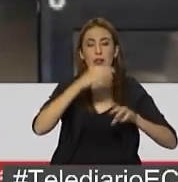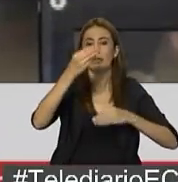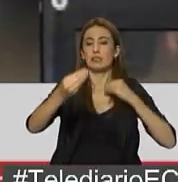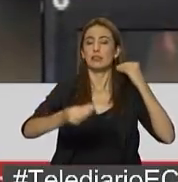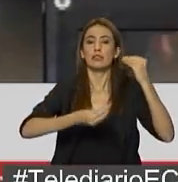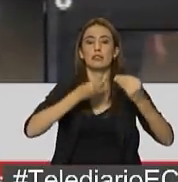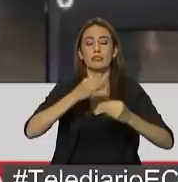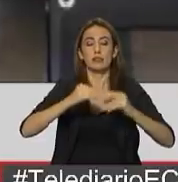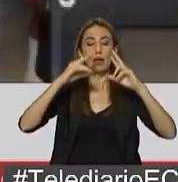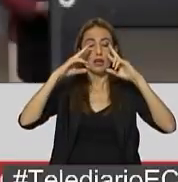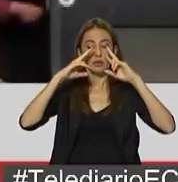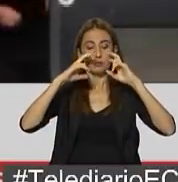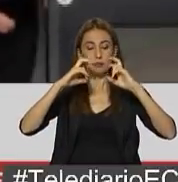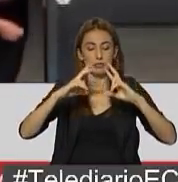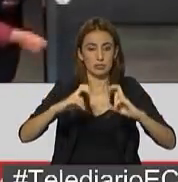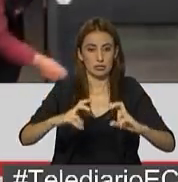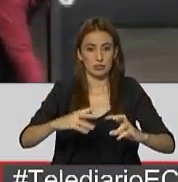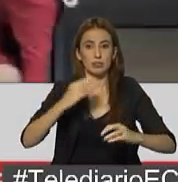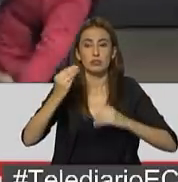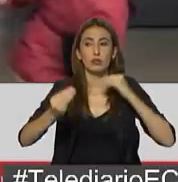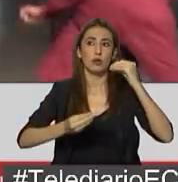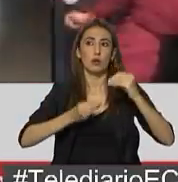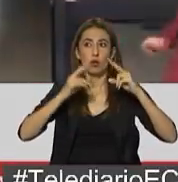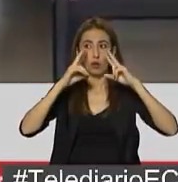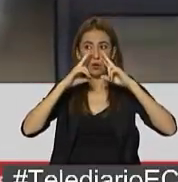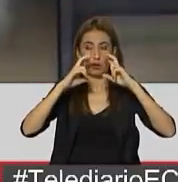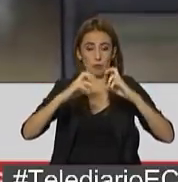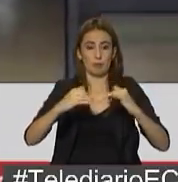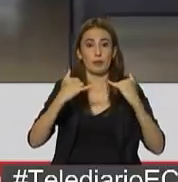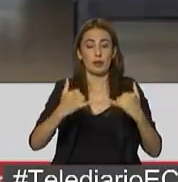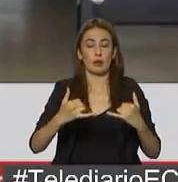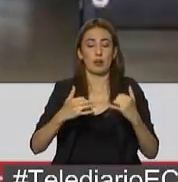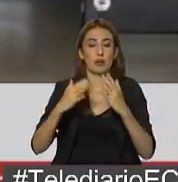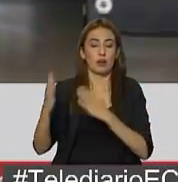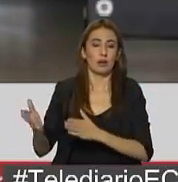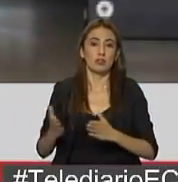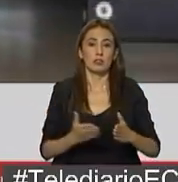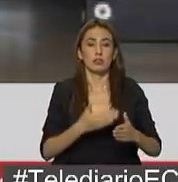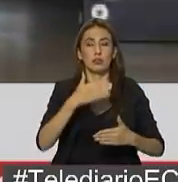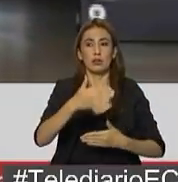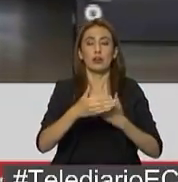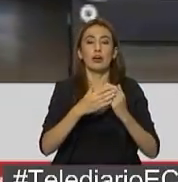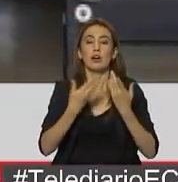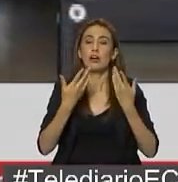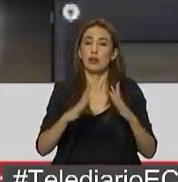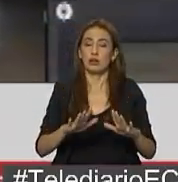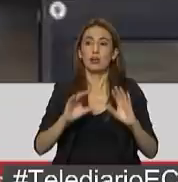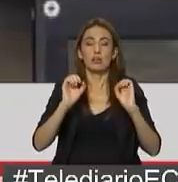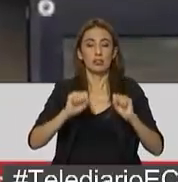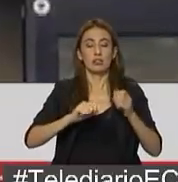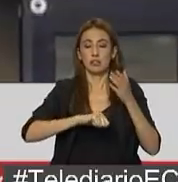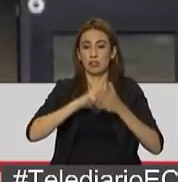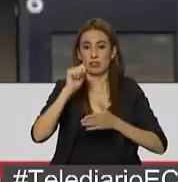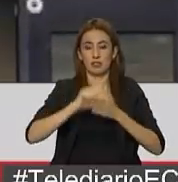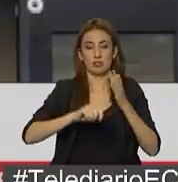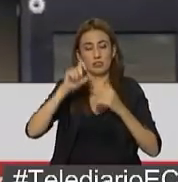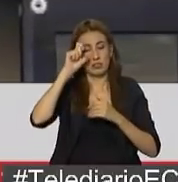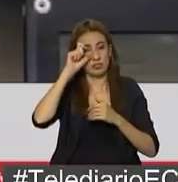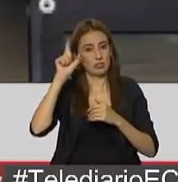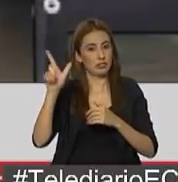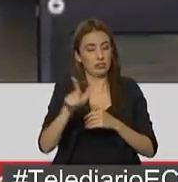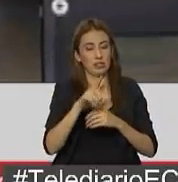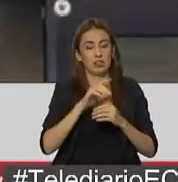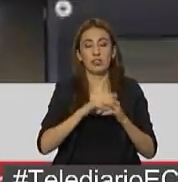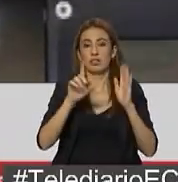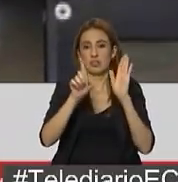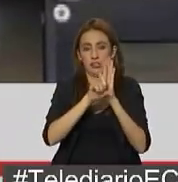investigación, que es lo que están realizando y lo estamos trabajando nosotros para ya prácticamente ya quedar en manos de la fiscalía. Las acciones